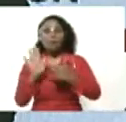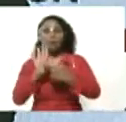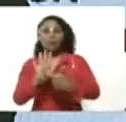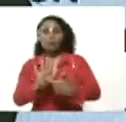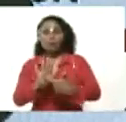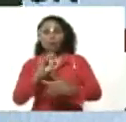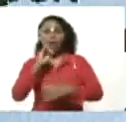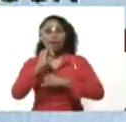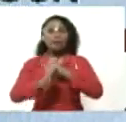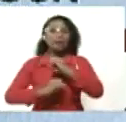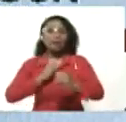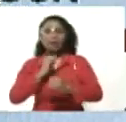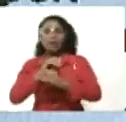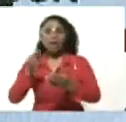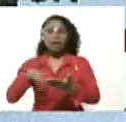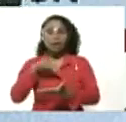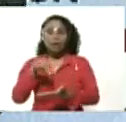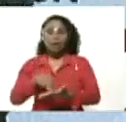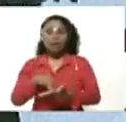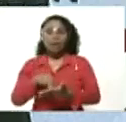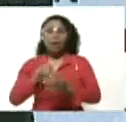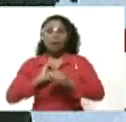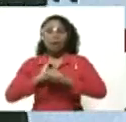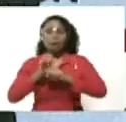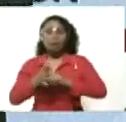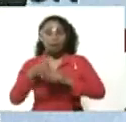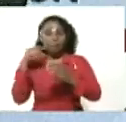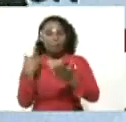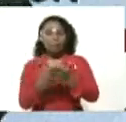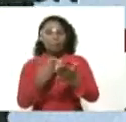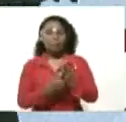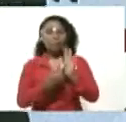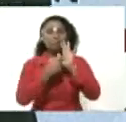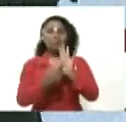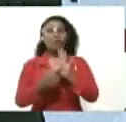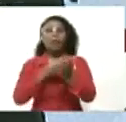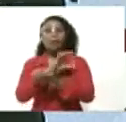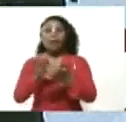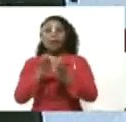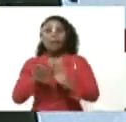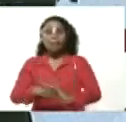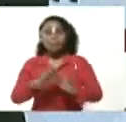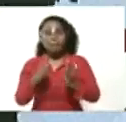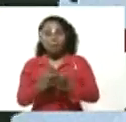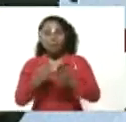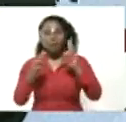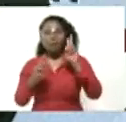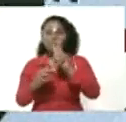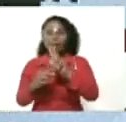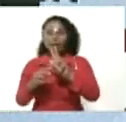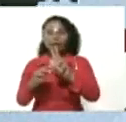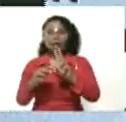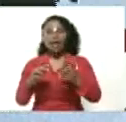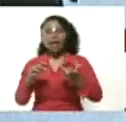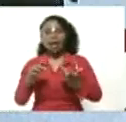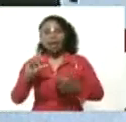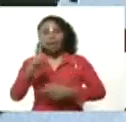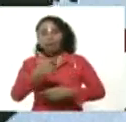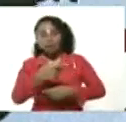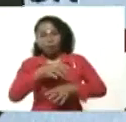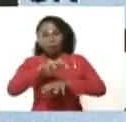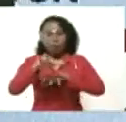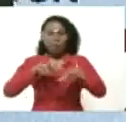e internacionales. La COVID-19 demuestra que uno de los principales problemas del mundo tiene que ver con la biodiversidad. Y decía, Venezuela